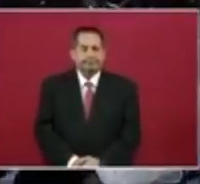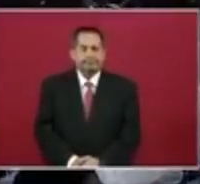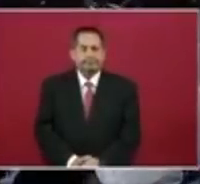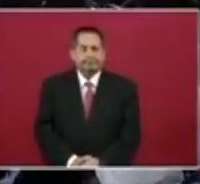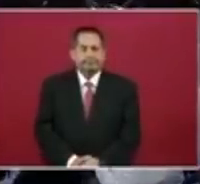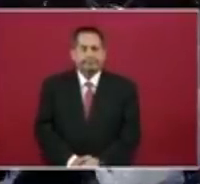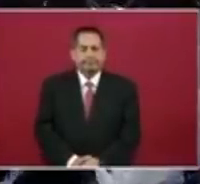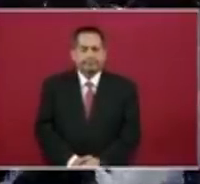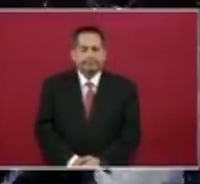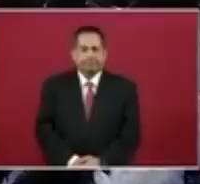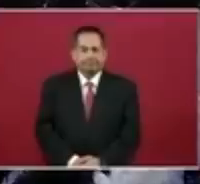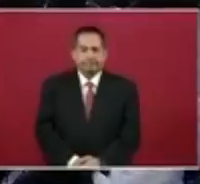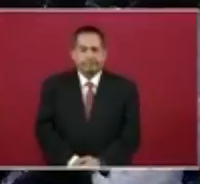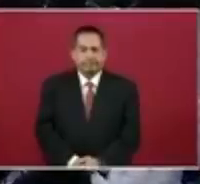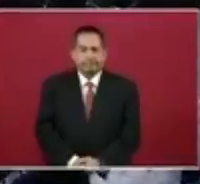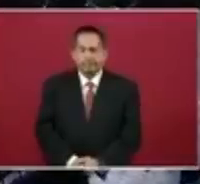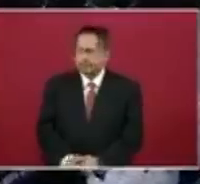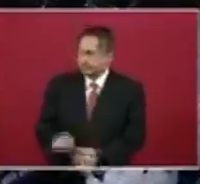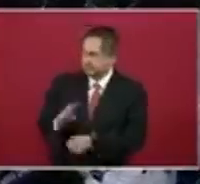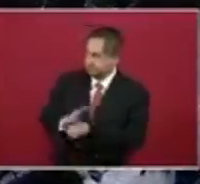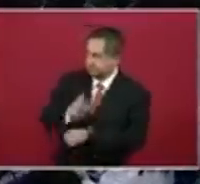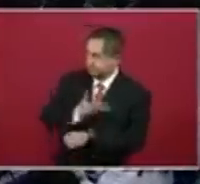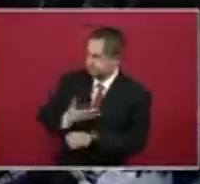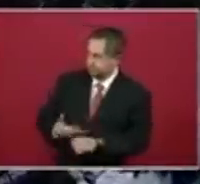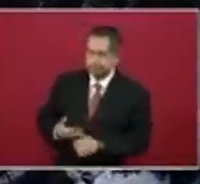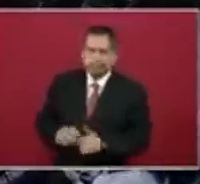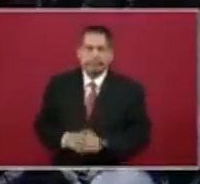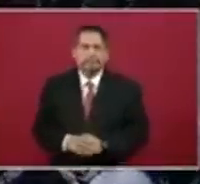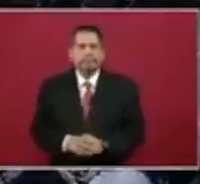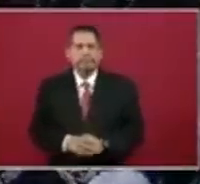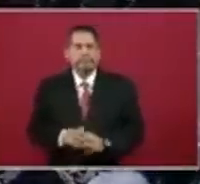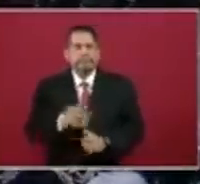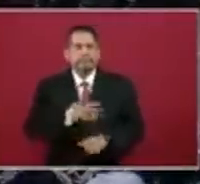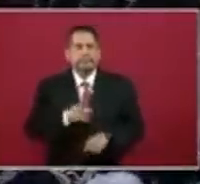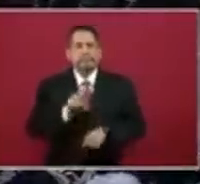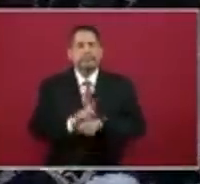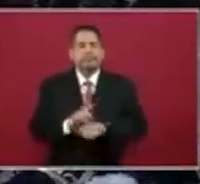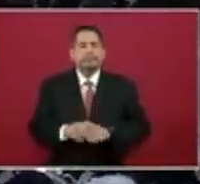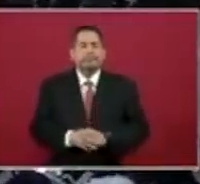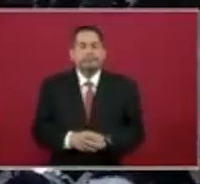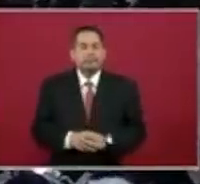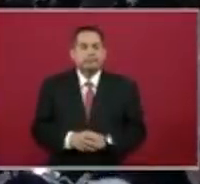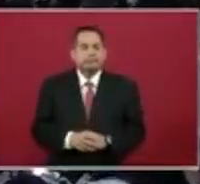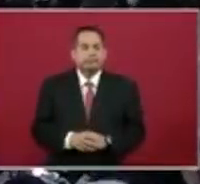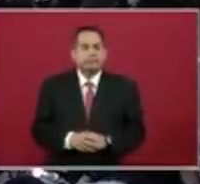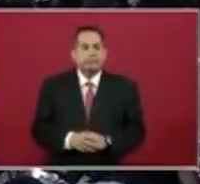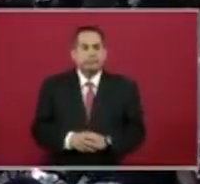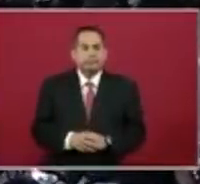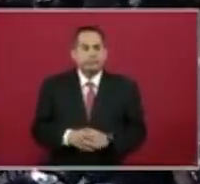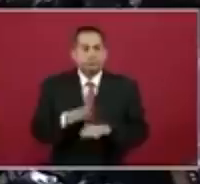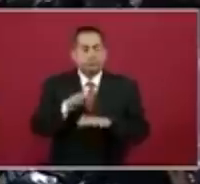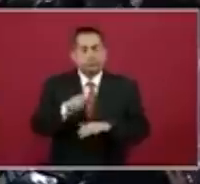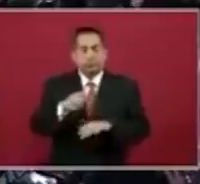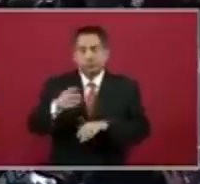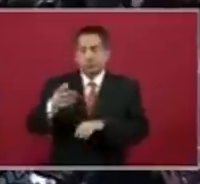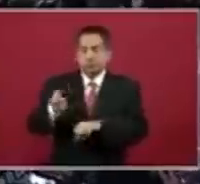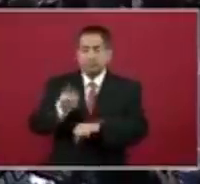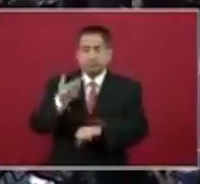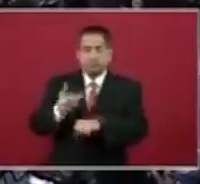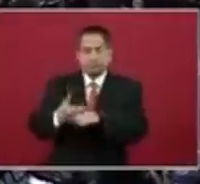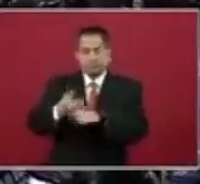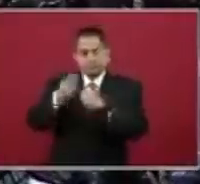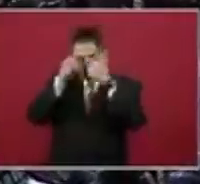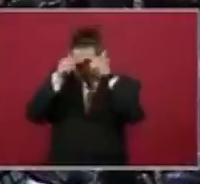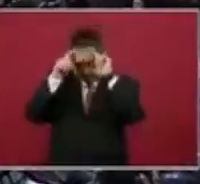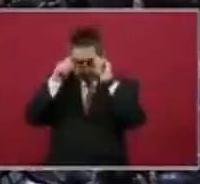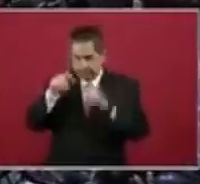Con permiso, señor presidente. Muy buenos días. Con respecto a la Secretaría de Marina, en lo